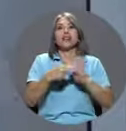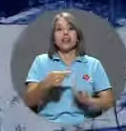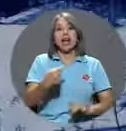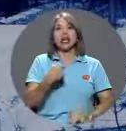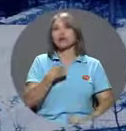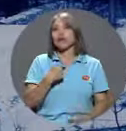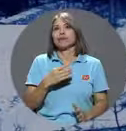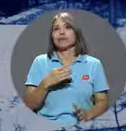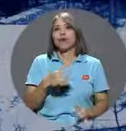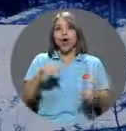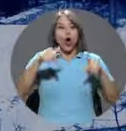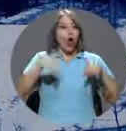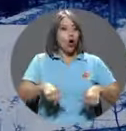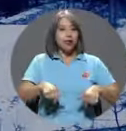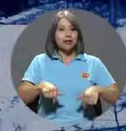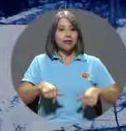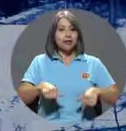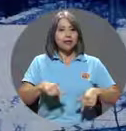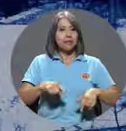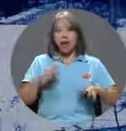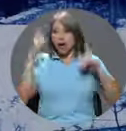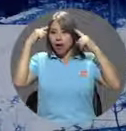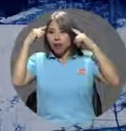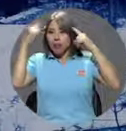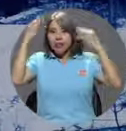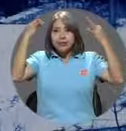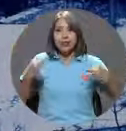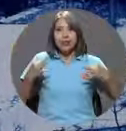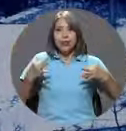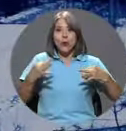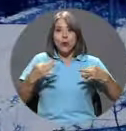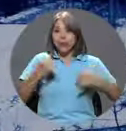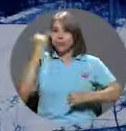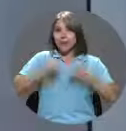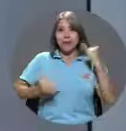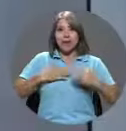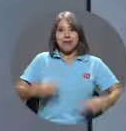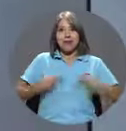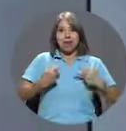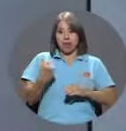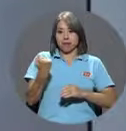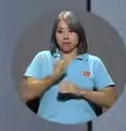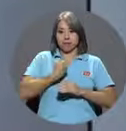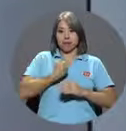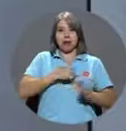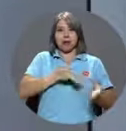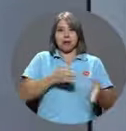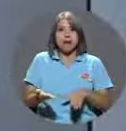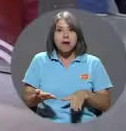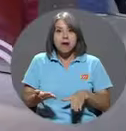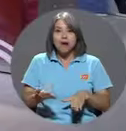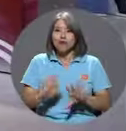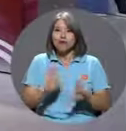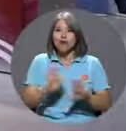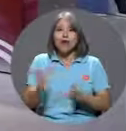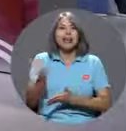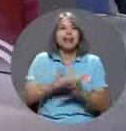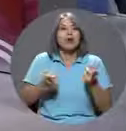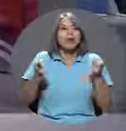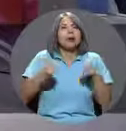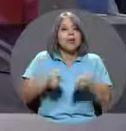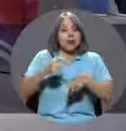inicio pasó desapercibido, o si tuvo algunas señales, no supimos a tiempo detectarlas. Sí, en ese sentido,